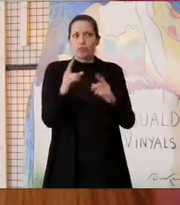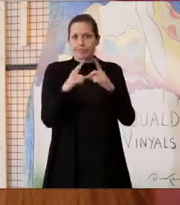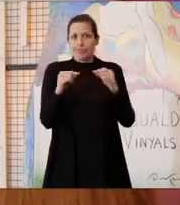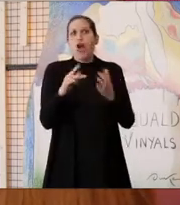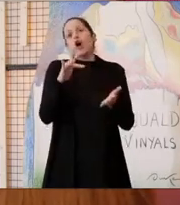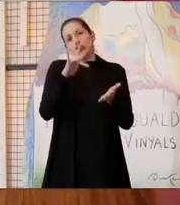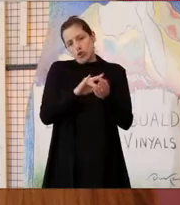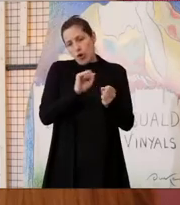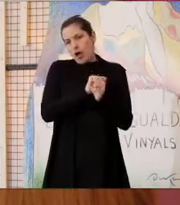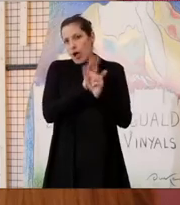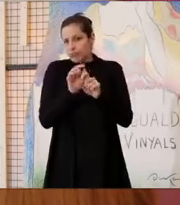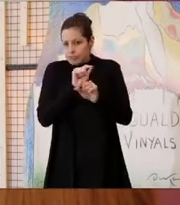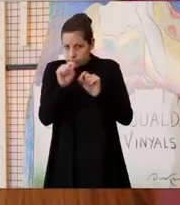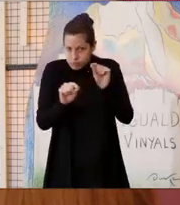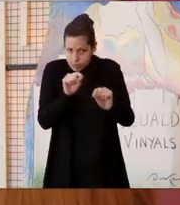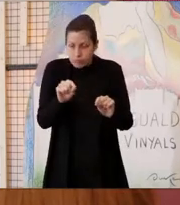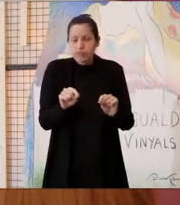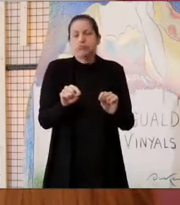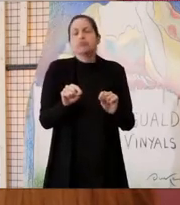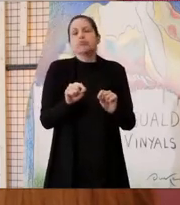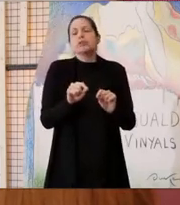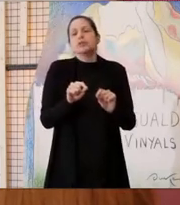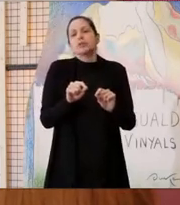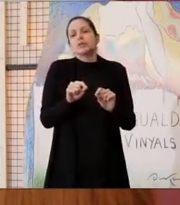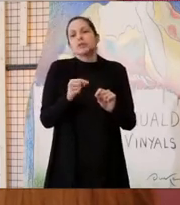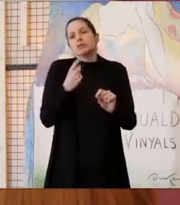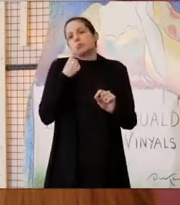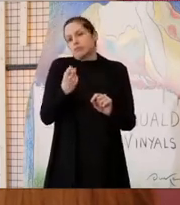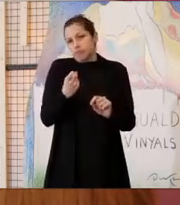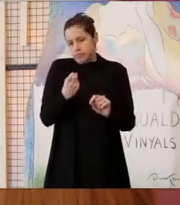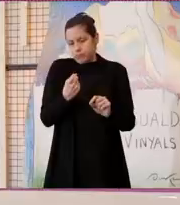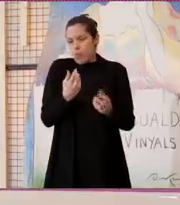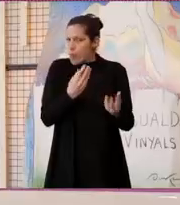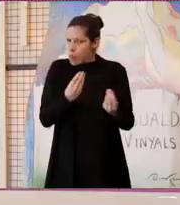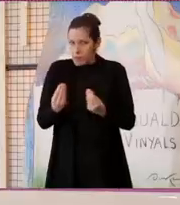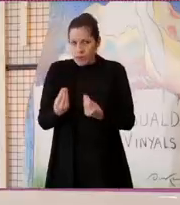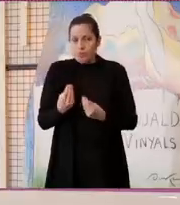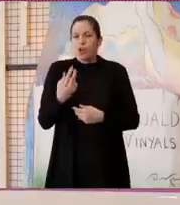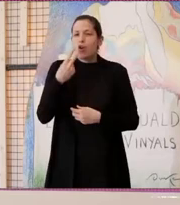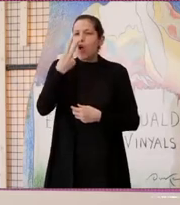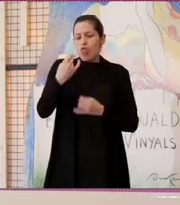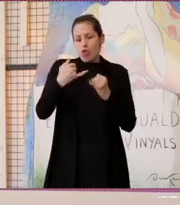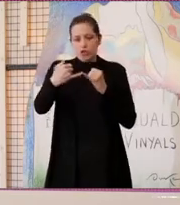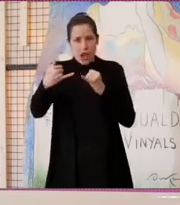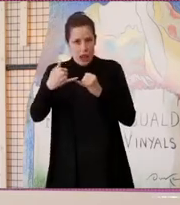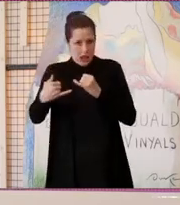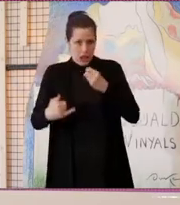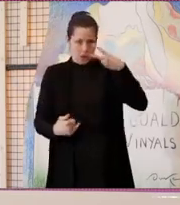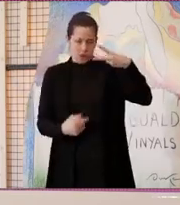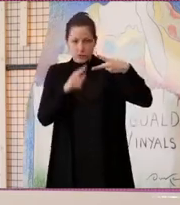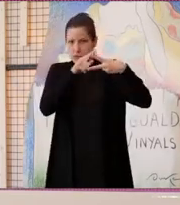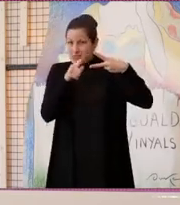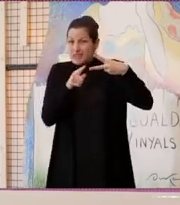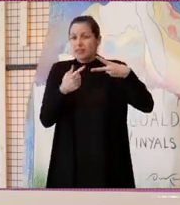que hemos tenido ha sido básicamente dos líneas de trabajo luego alrededor de ella de ellas otras pocas pero hemos